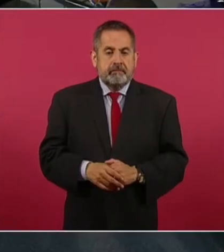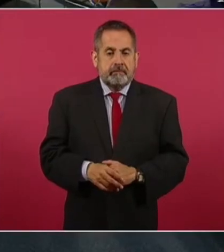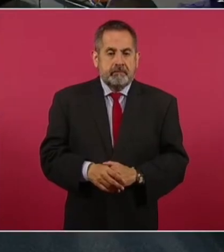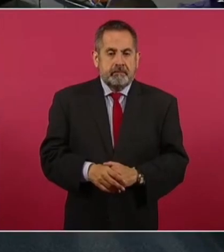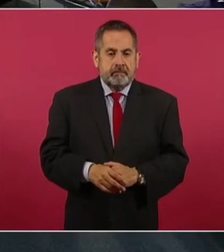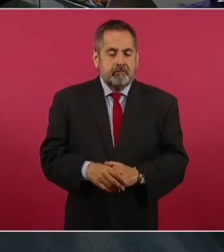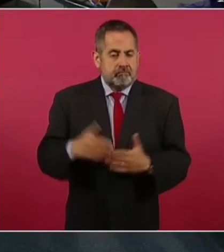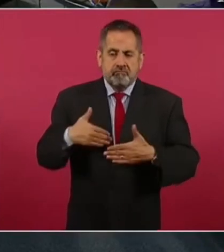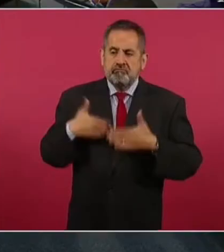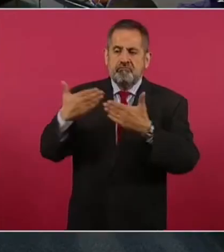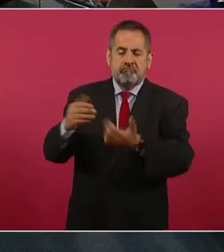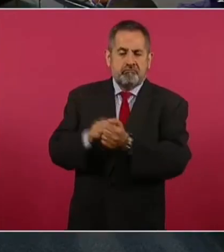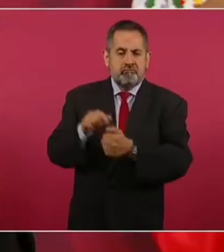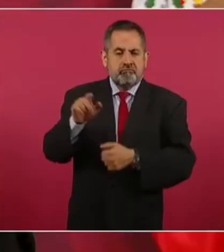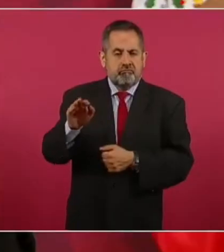Yo le tengo confianza al fiscal.